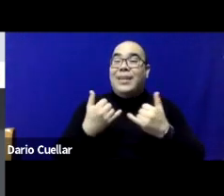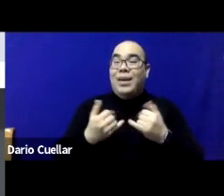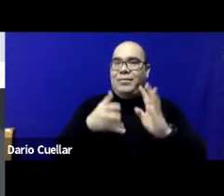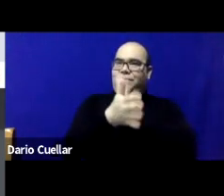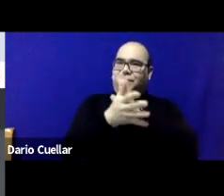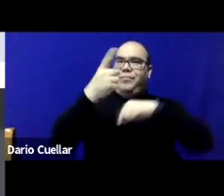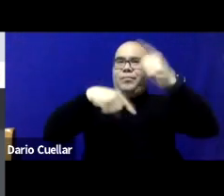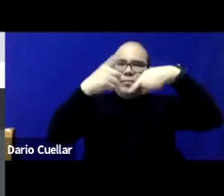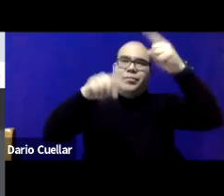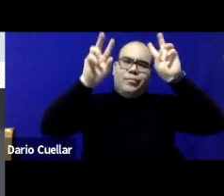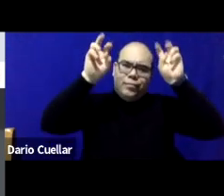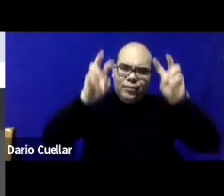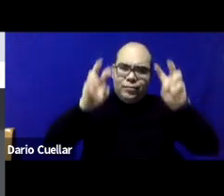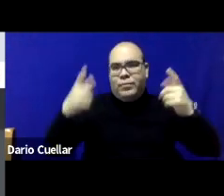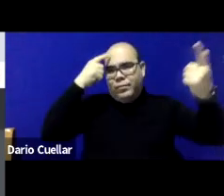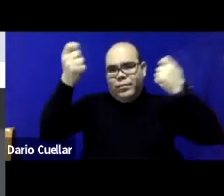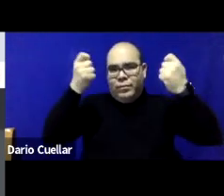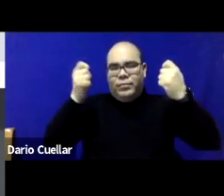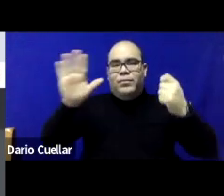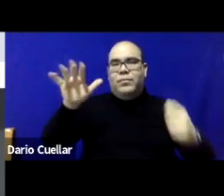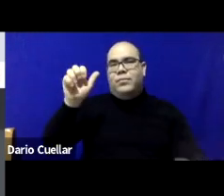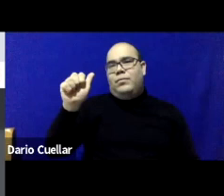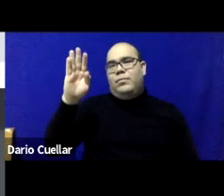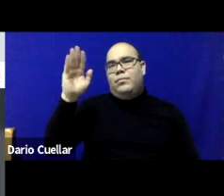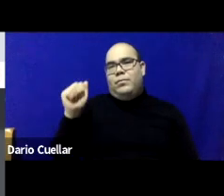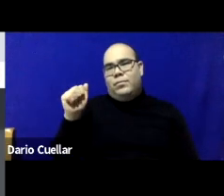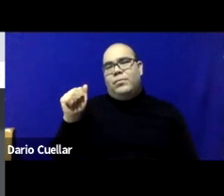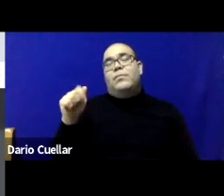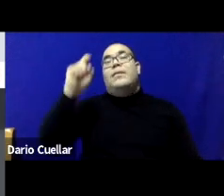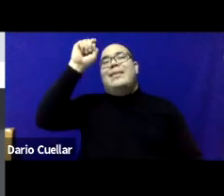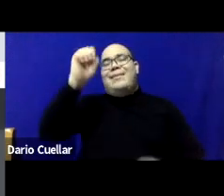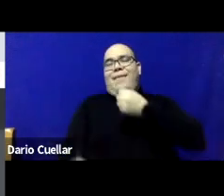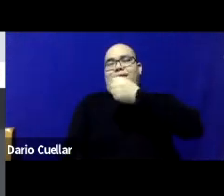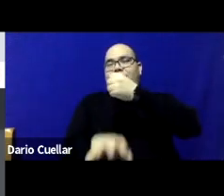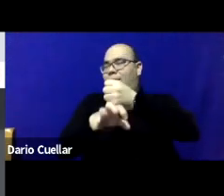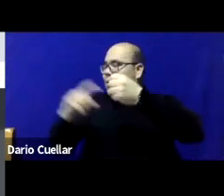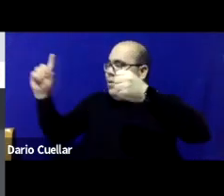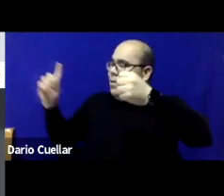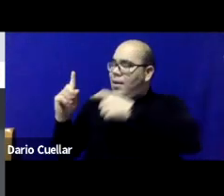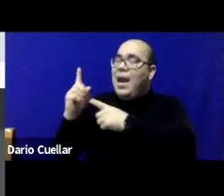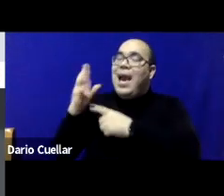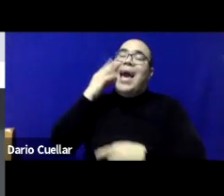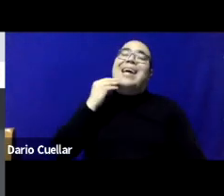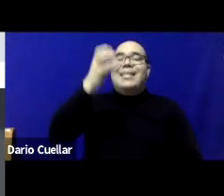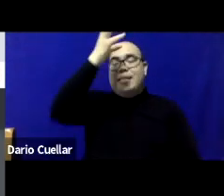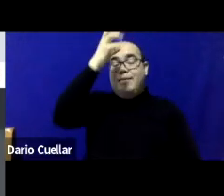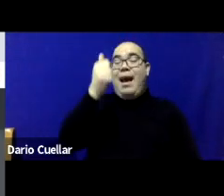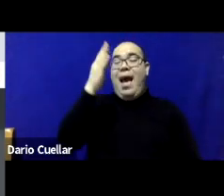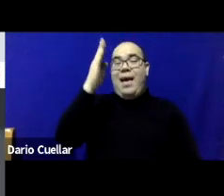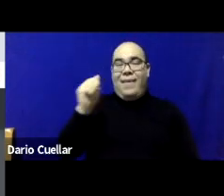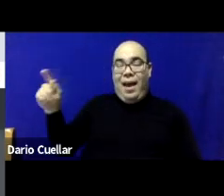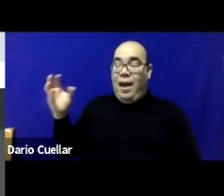poquito sobre esas estrategias tipo ABA, tienen que tener de base un experto en ABA, alguien que sepa y que